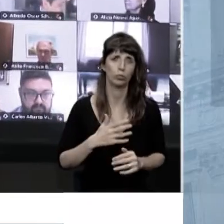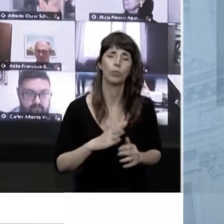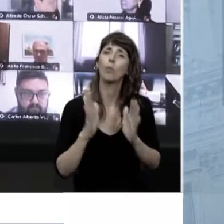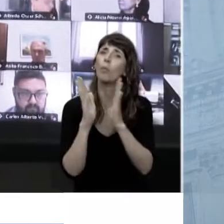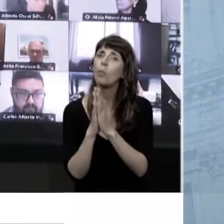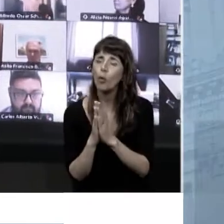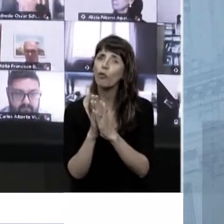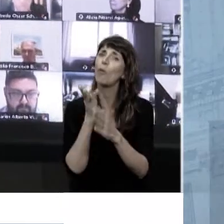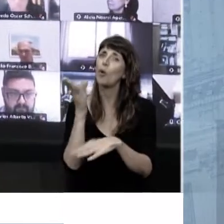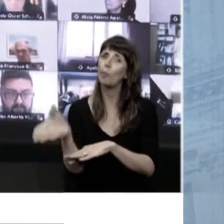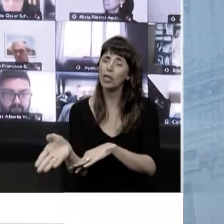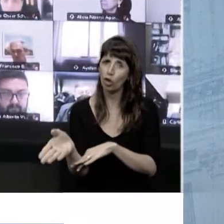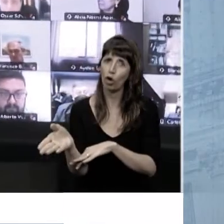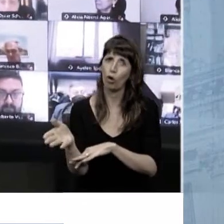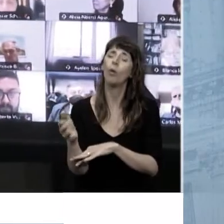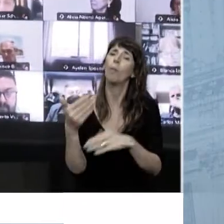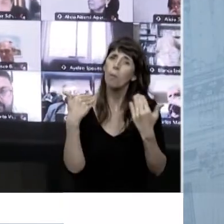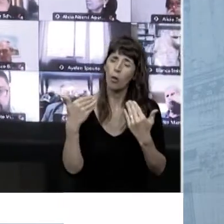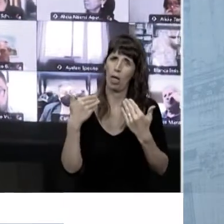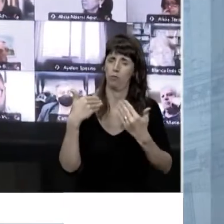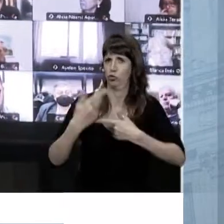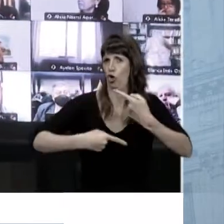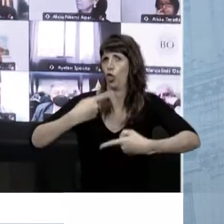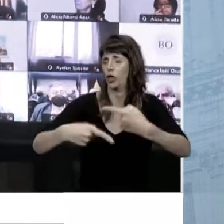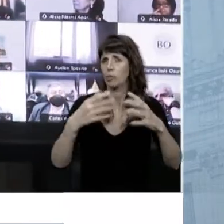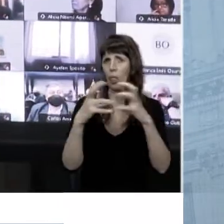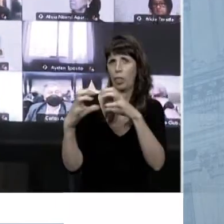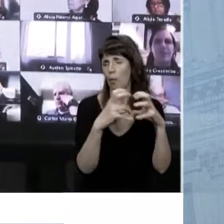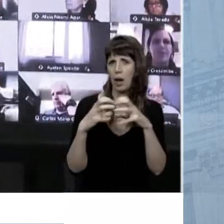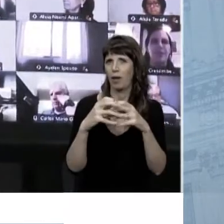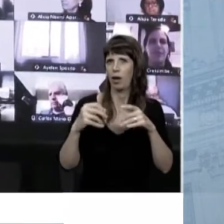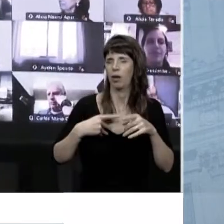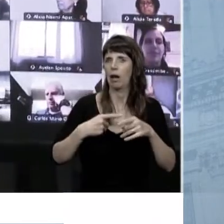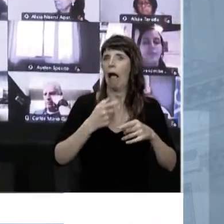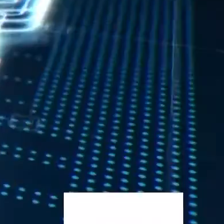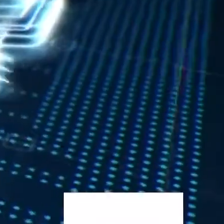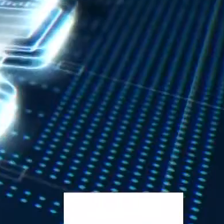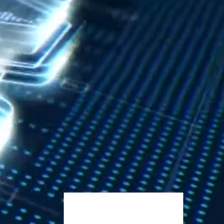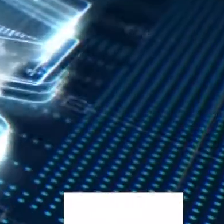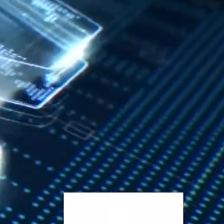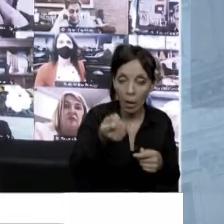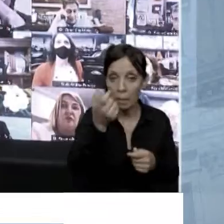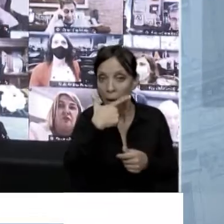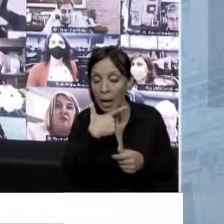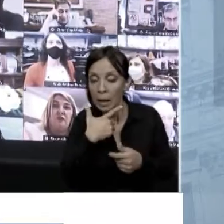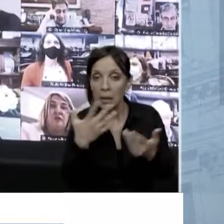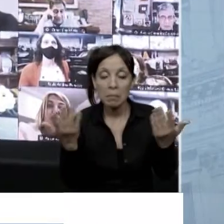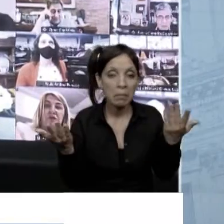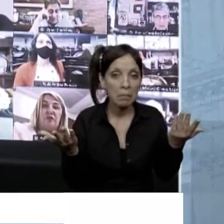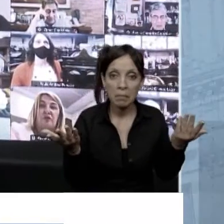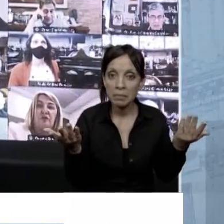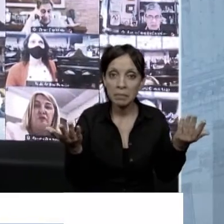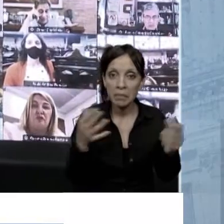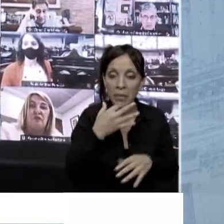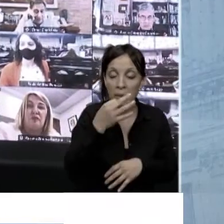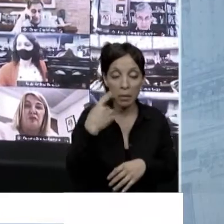favor, le pido que podamos sesionar y no seguir intentando dilatar esta sesión. La verdad es